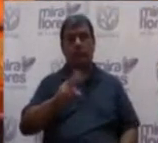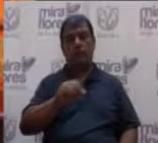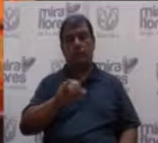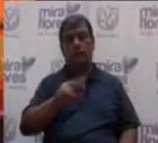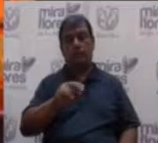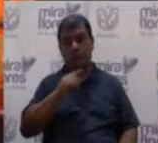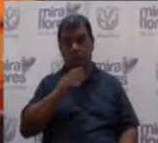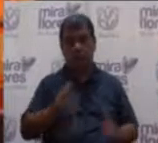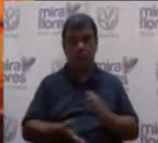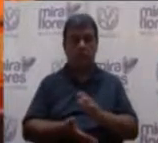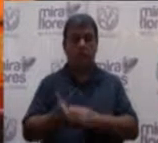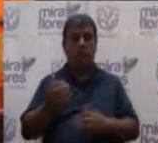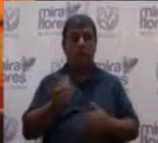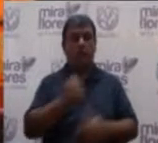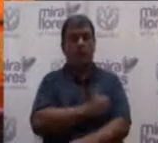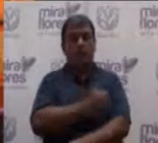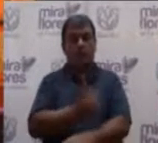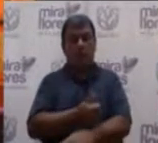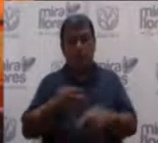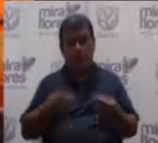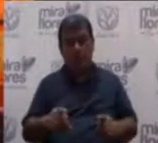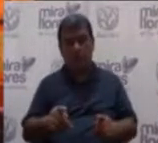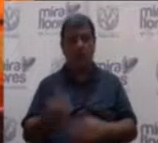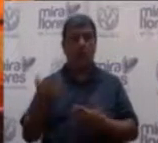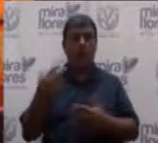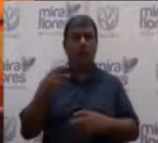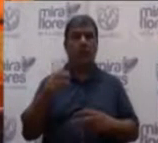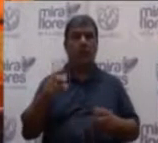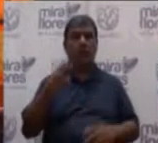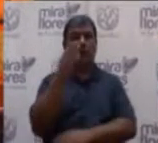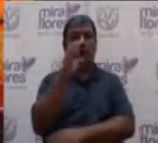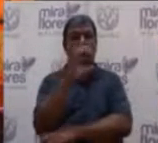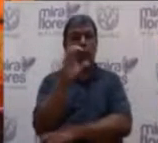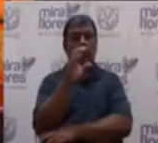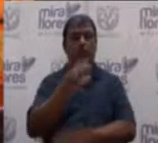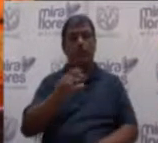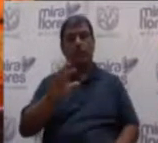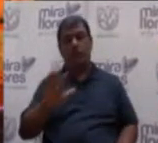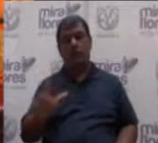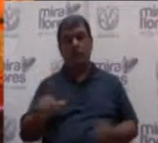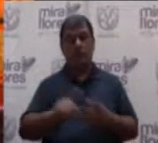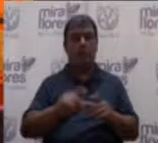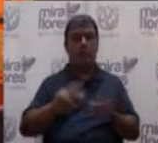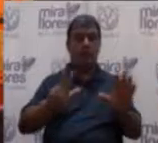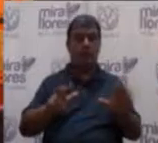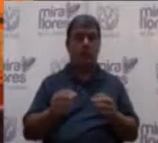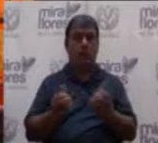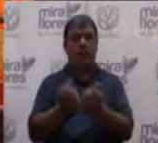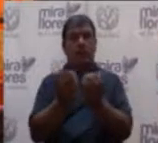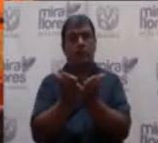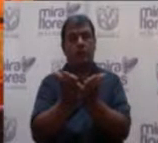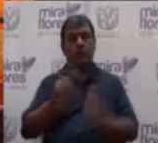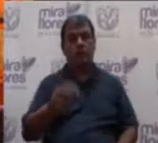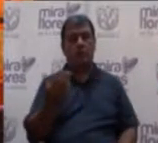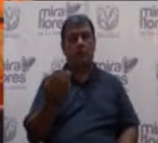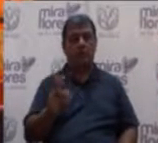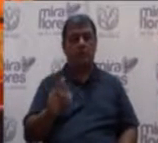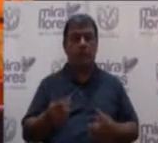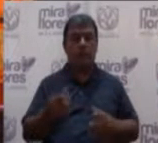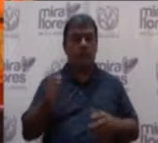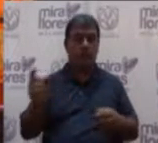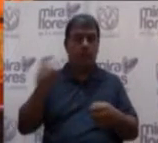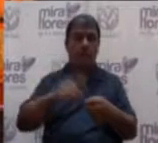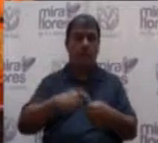Wells, y autoriza su viaje a la ciudad de Bogotá, Colombia, del 5 al 8 de abril del 2016 inclusive, a fin